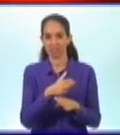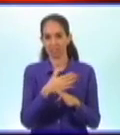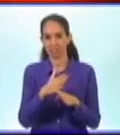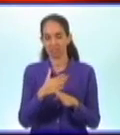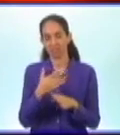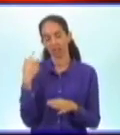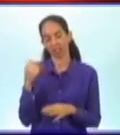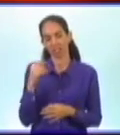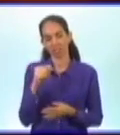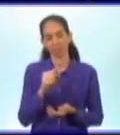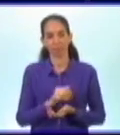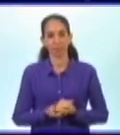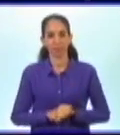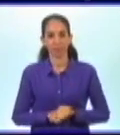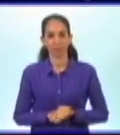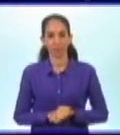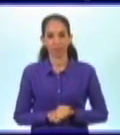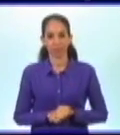actividades.